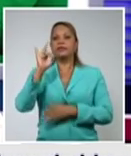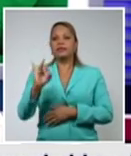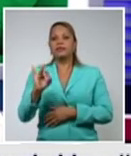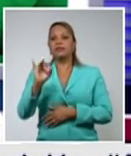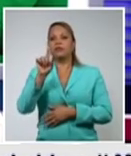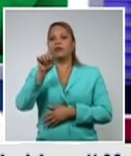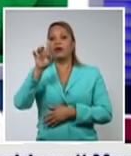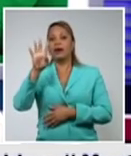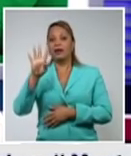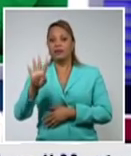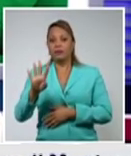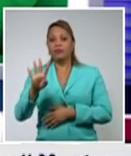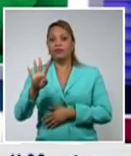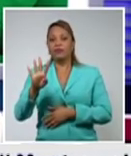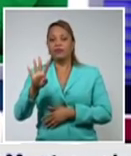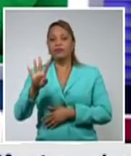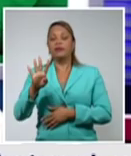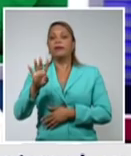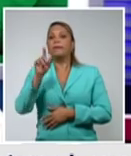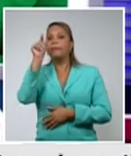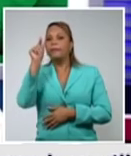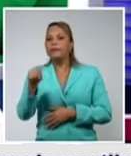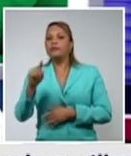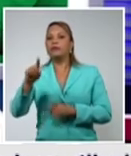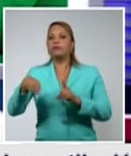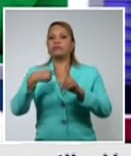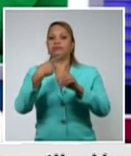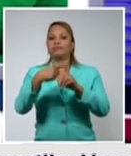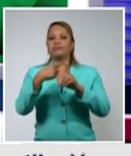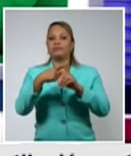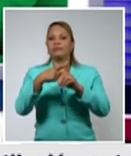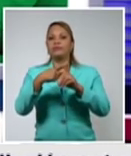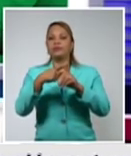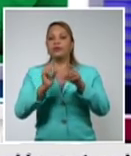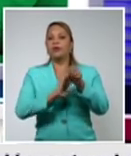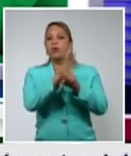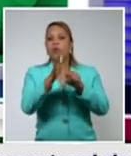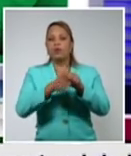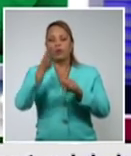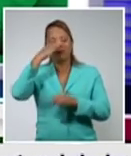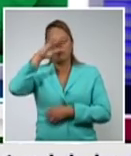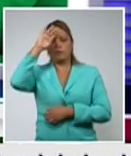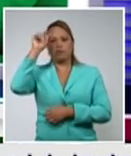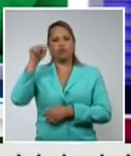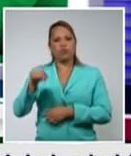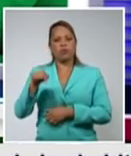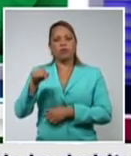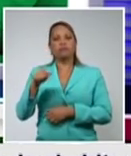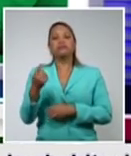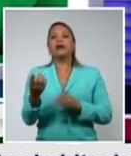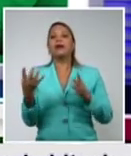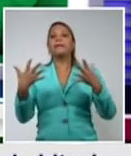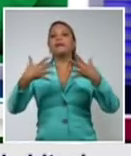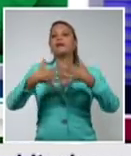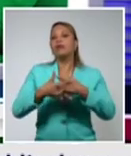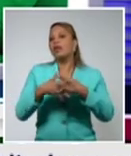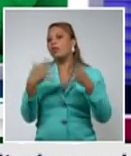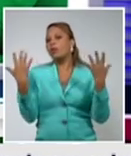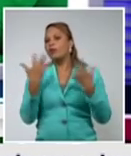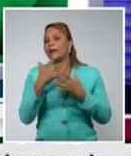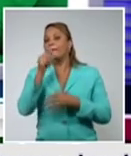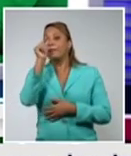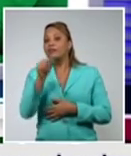10.714 personas con COVID en nuestro país, 19, que han estado vinculadas con viajeros